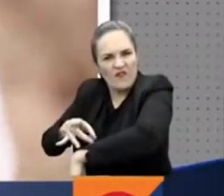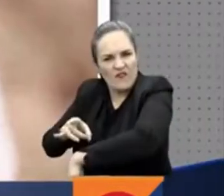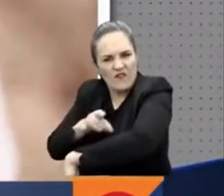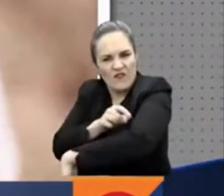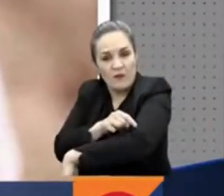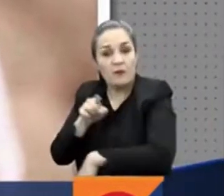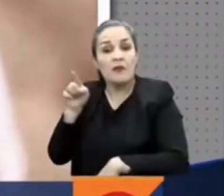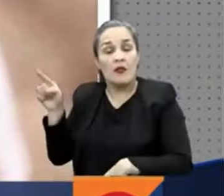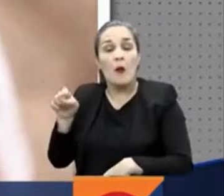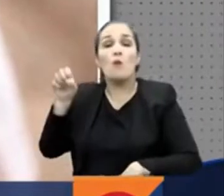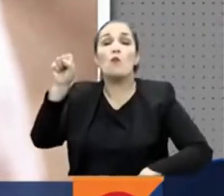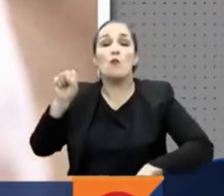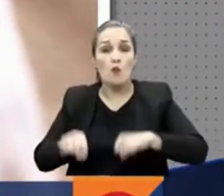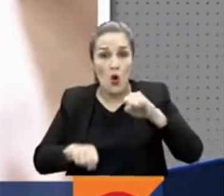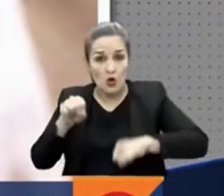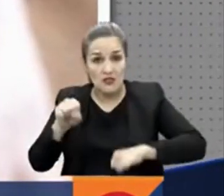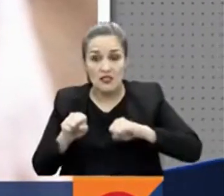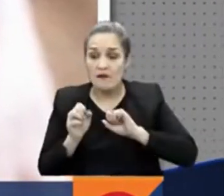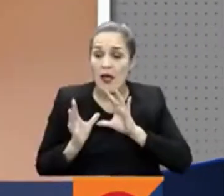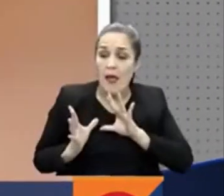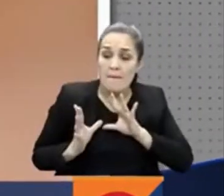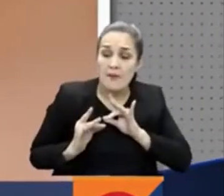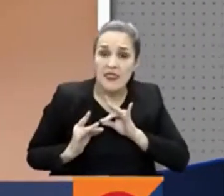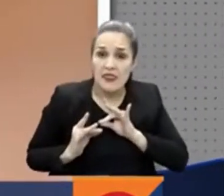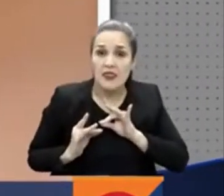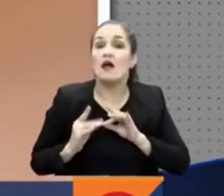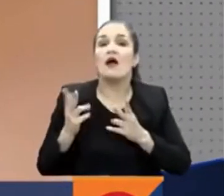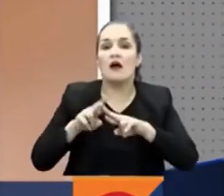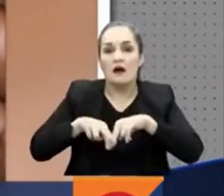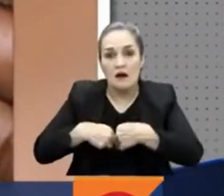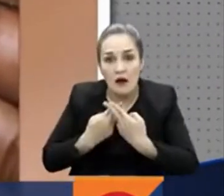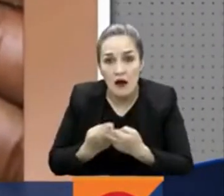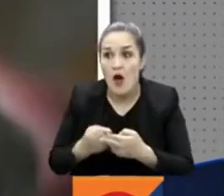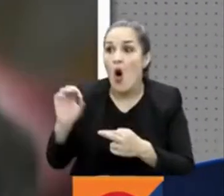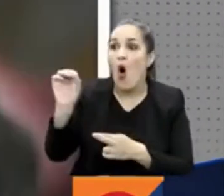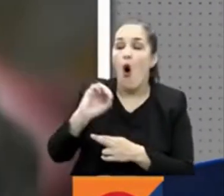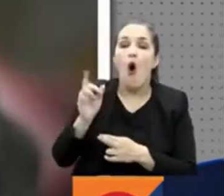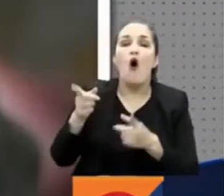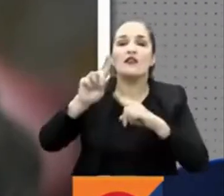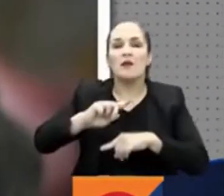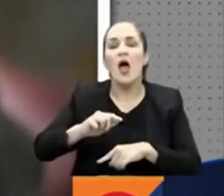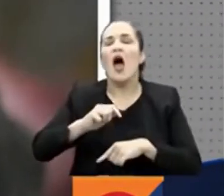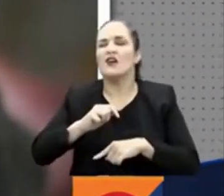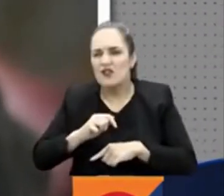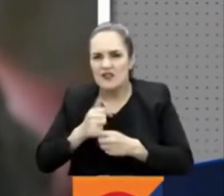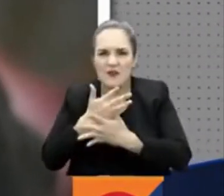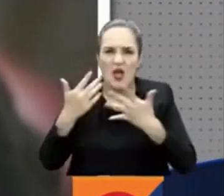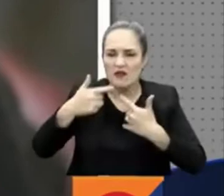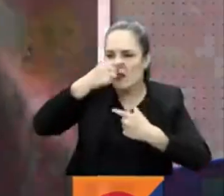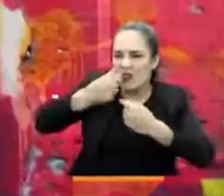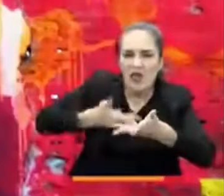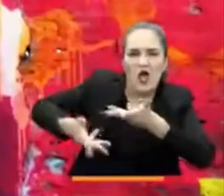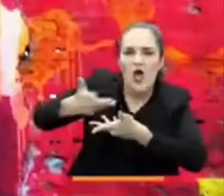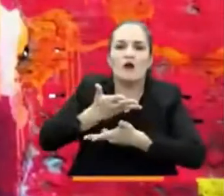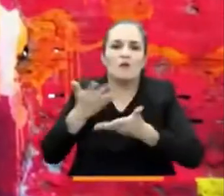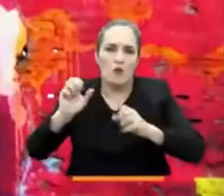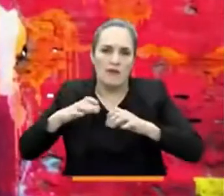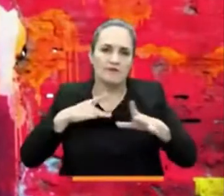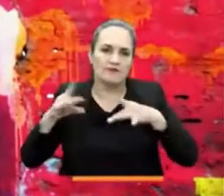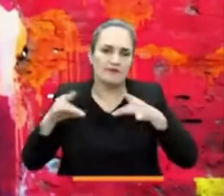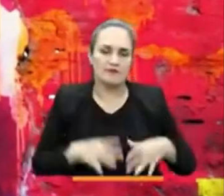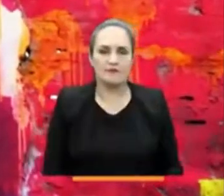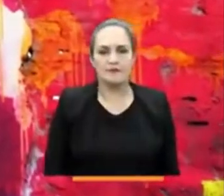puede contagiar por contacto estrecho, como relaciones sexuales, pero otros intercambios de fluidos también generan exposición de riesgo.